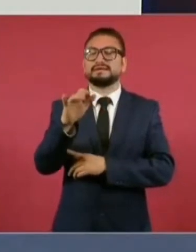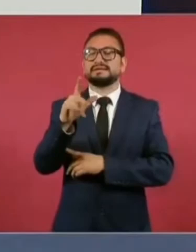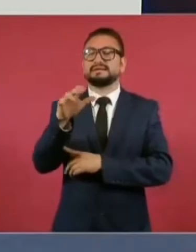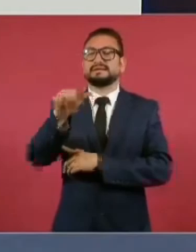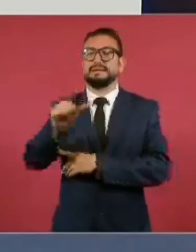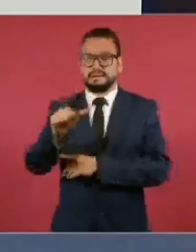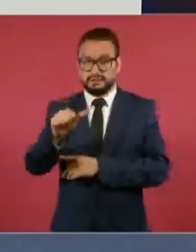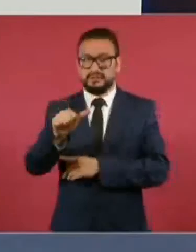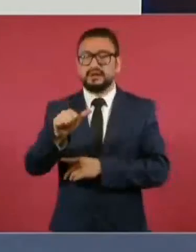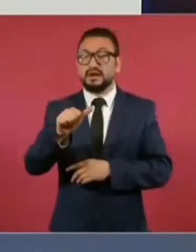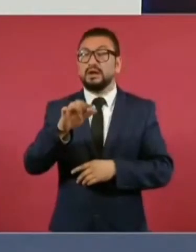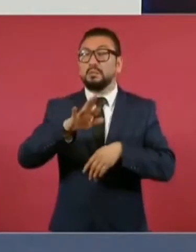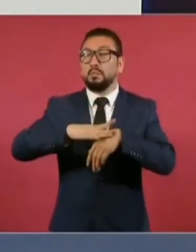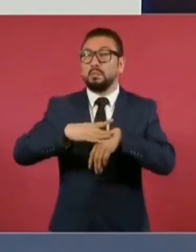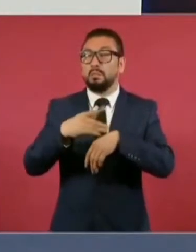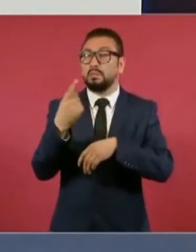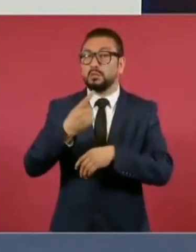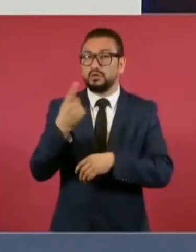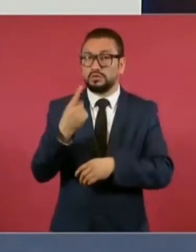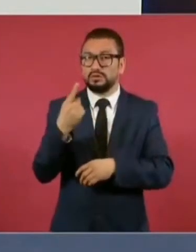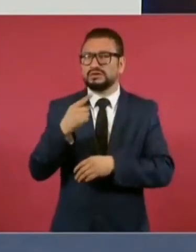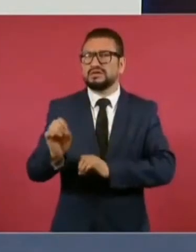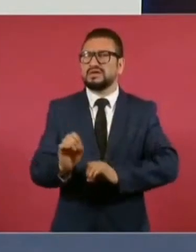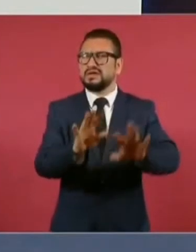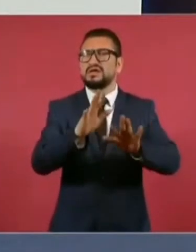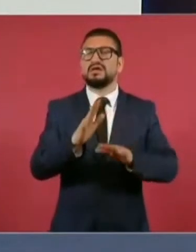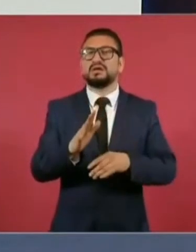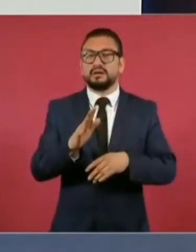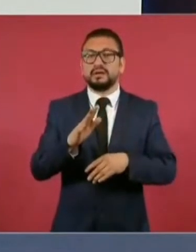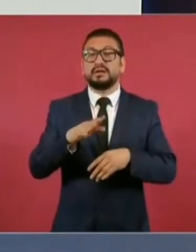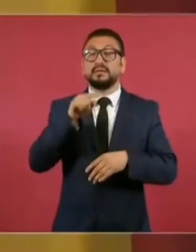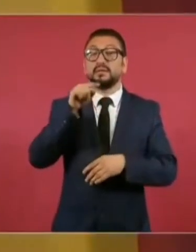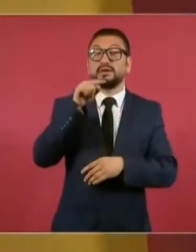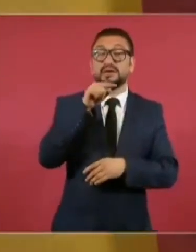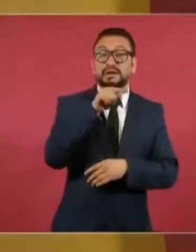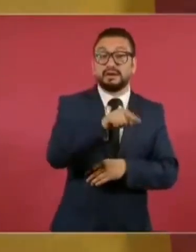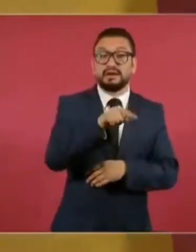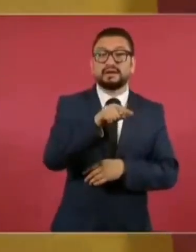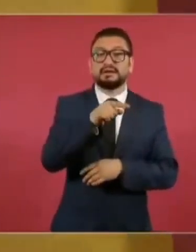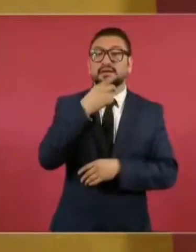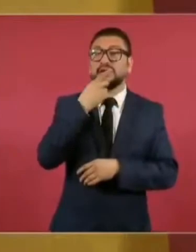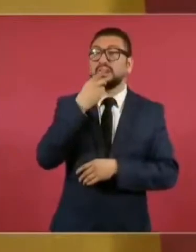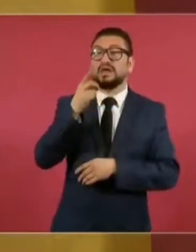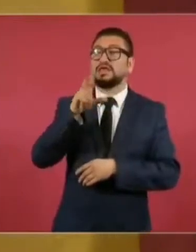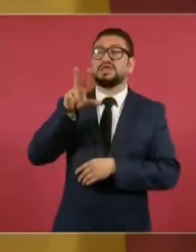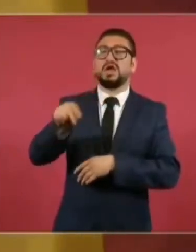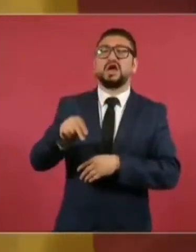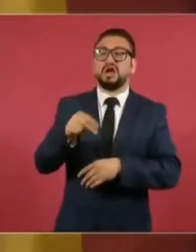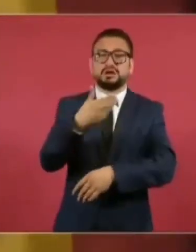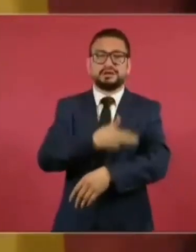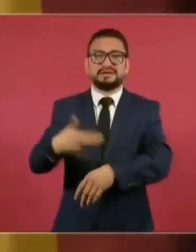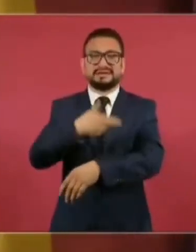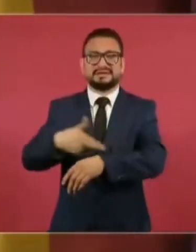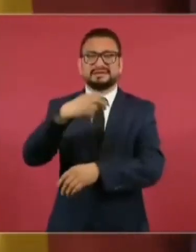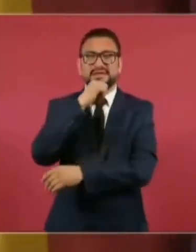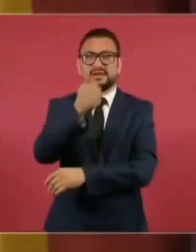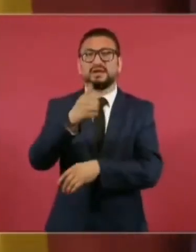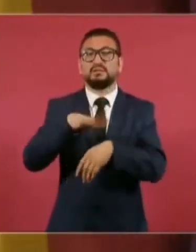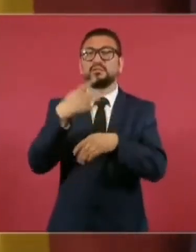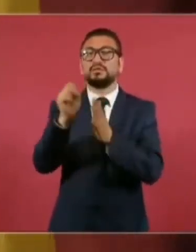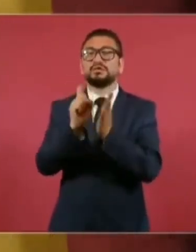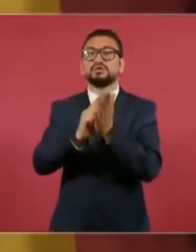Cecilia. ¿Por qué? Porque le dio una negativa a dar un trámite a solicitud